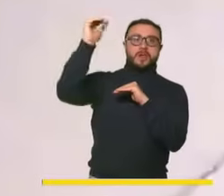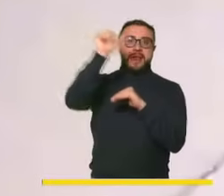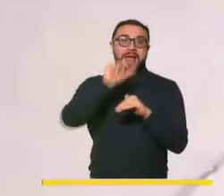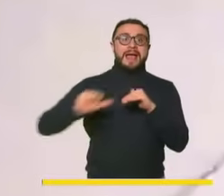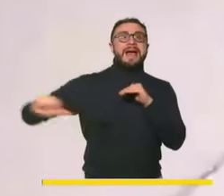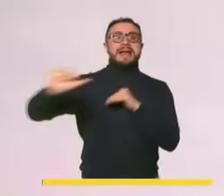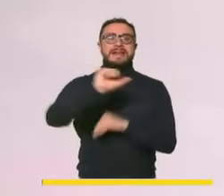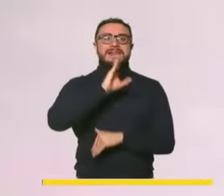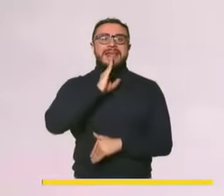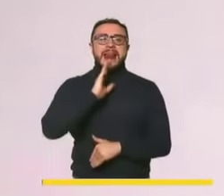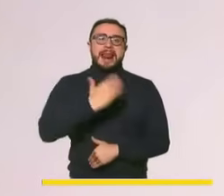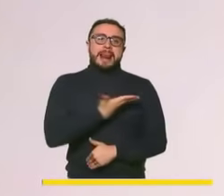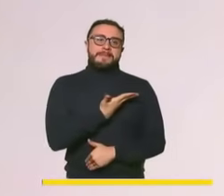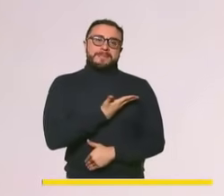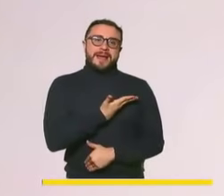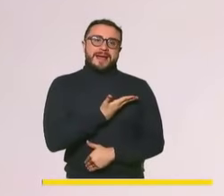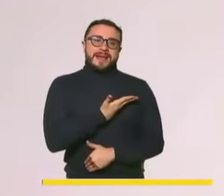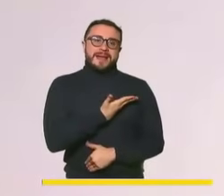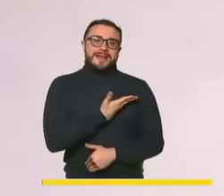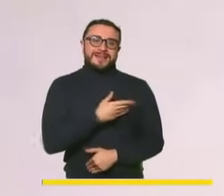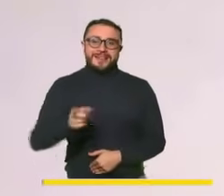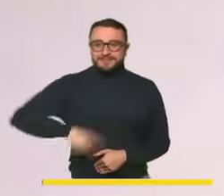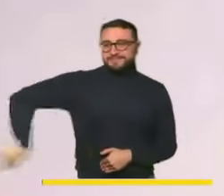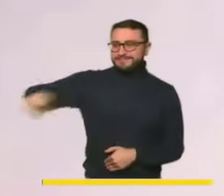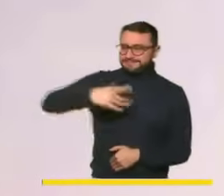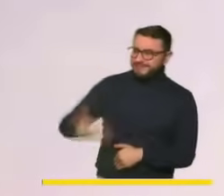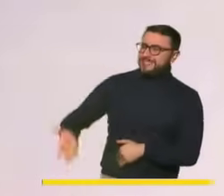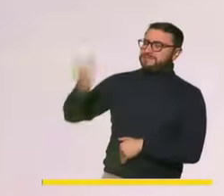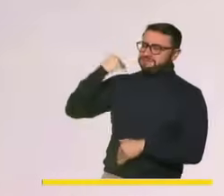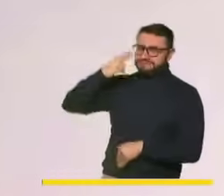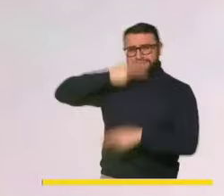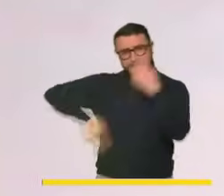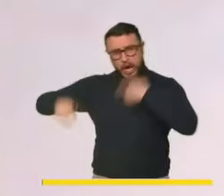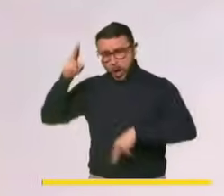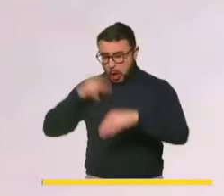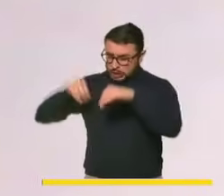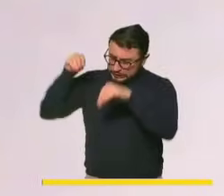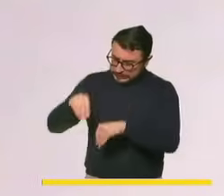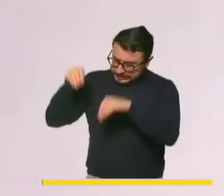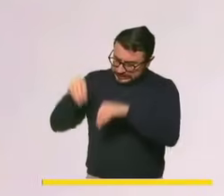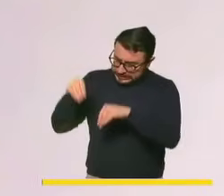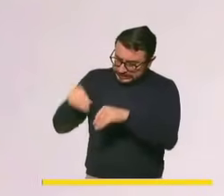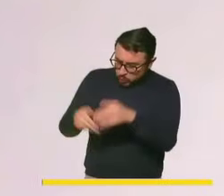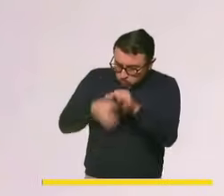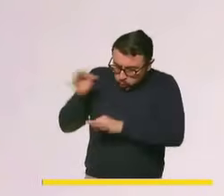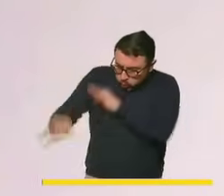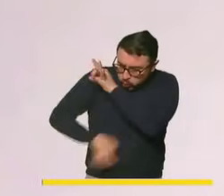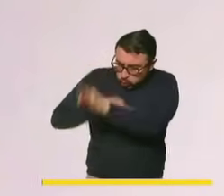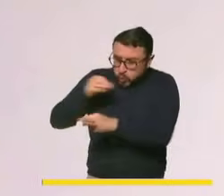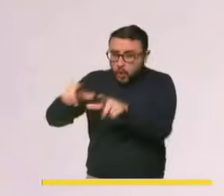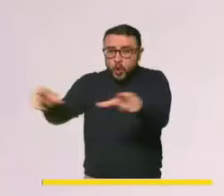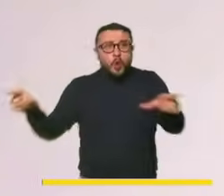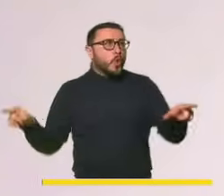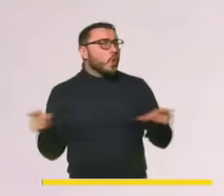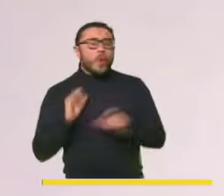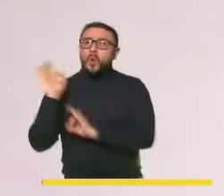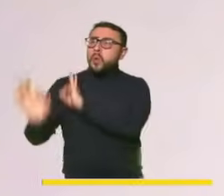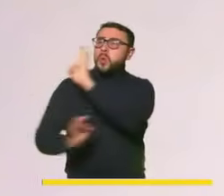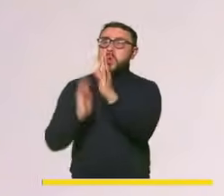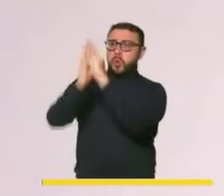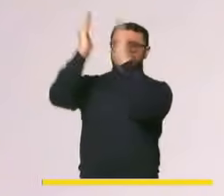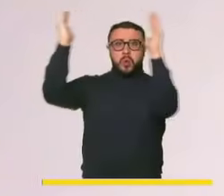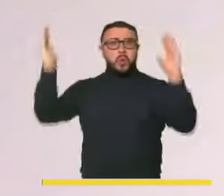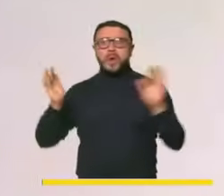las mamás, que lo dieron todo por criar a sus hijos, por cuidar el lugar, el